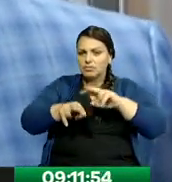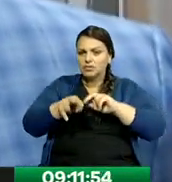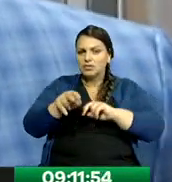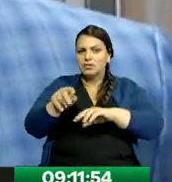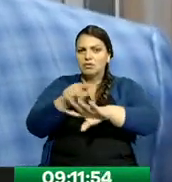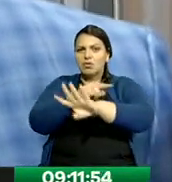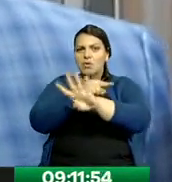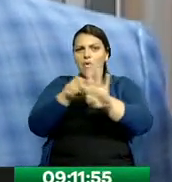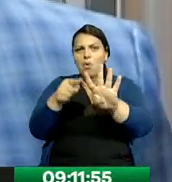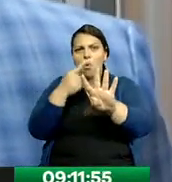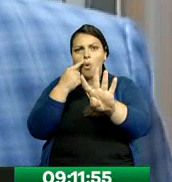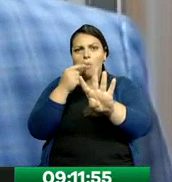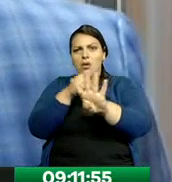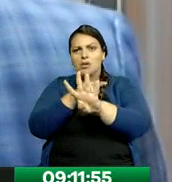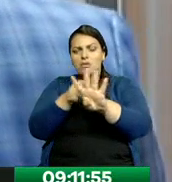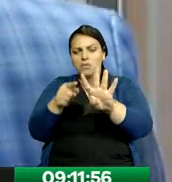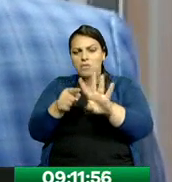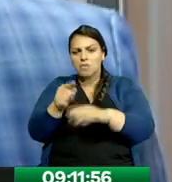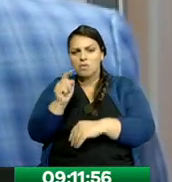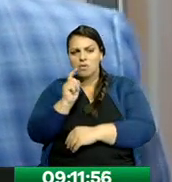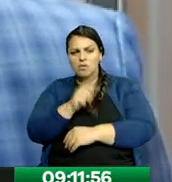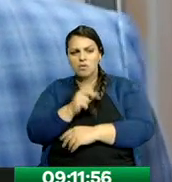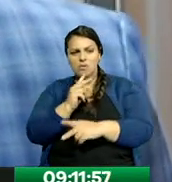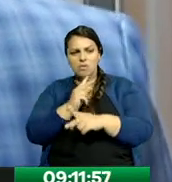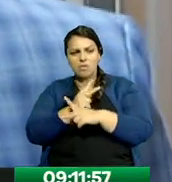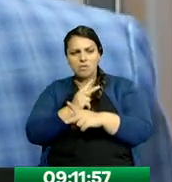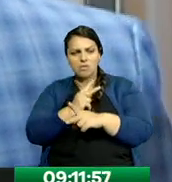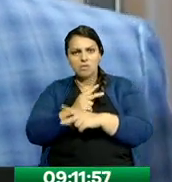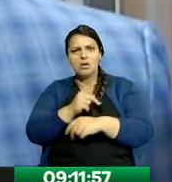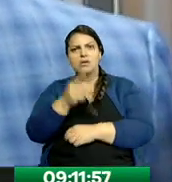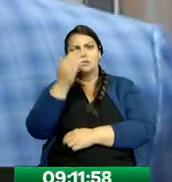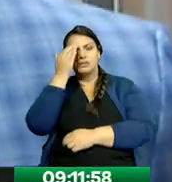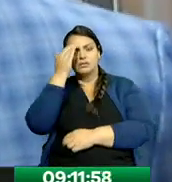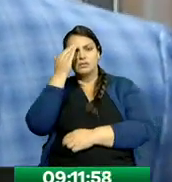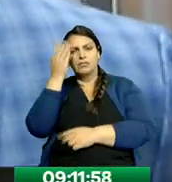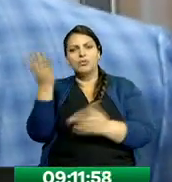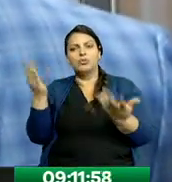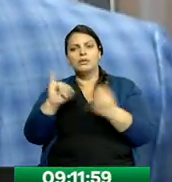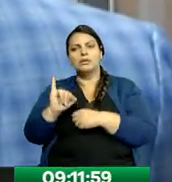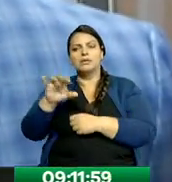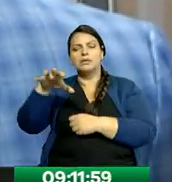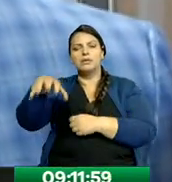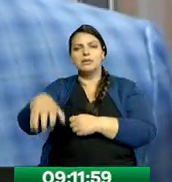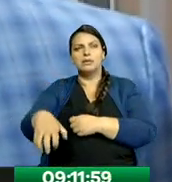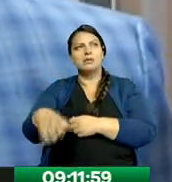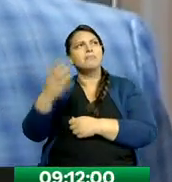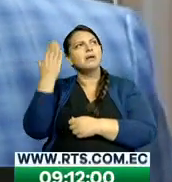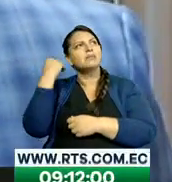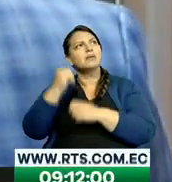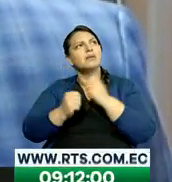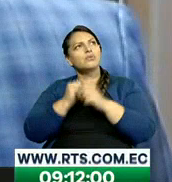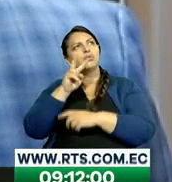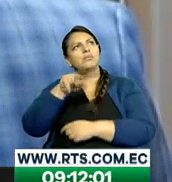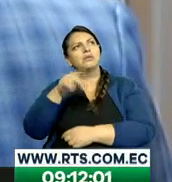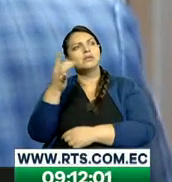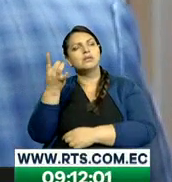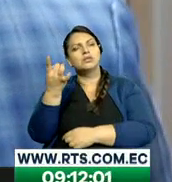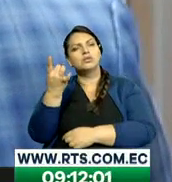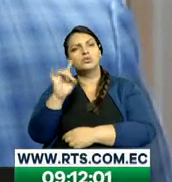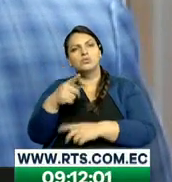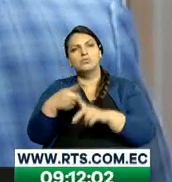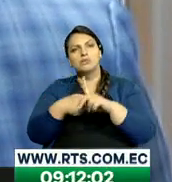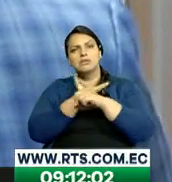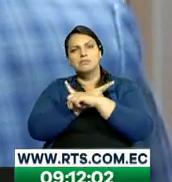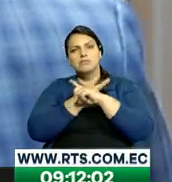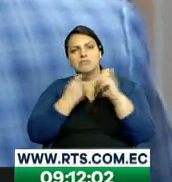de ellos el de la caída de una avioneta suscitada en la isla Puná en marzo del 2018, en donde uno de